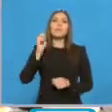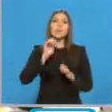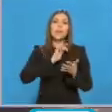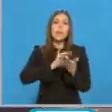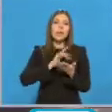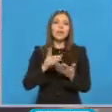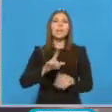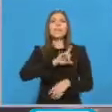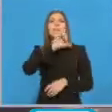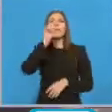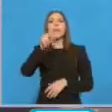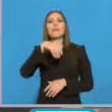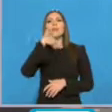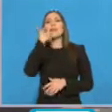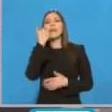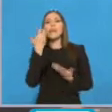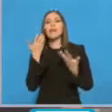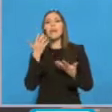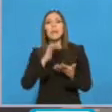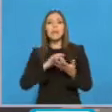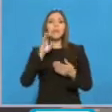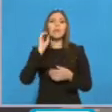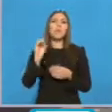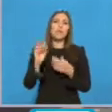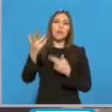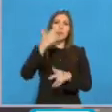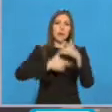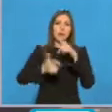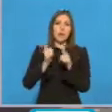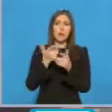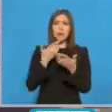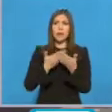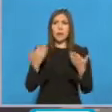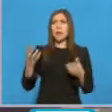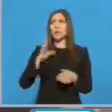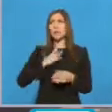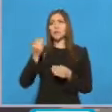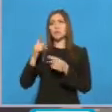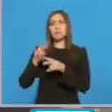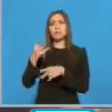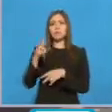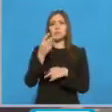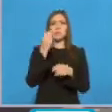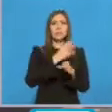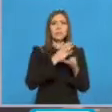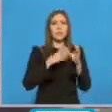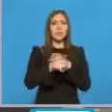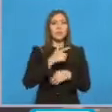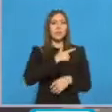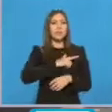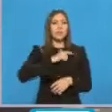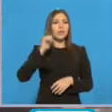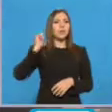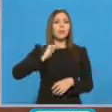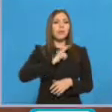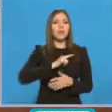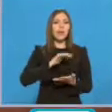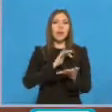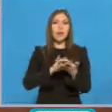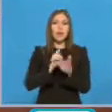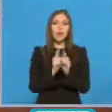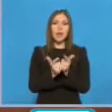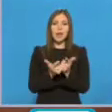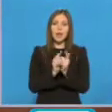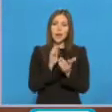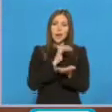y que luego quieran leerlo ellos o que regresen a los libros. Ahora hay muchas opciones. Yo soy de esos amantes a la antigua del libro, pero